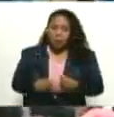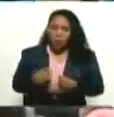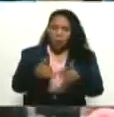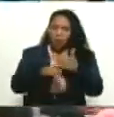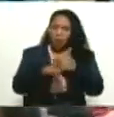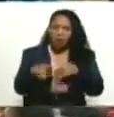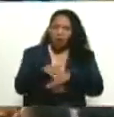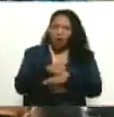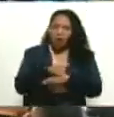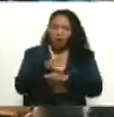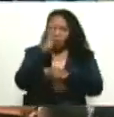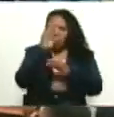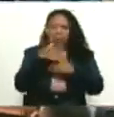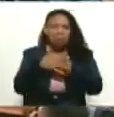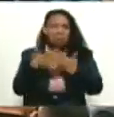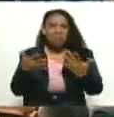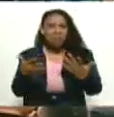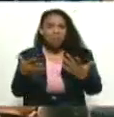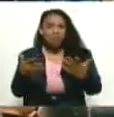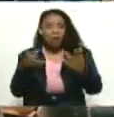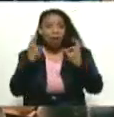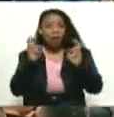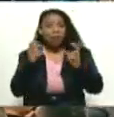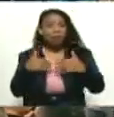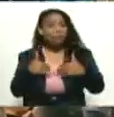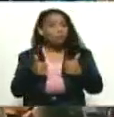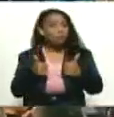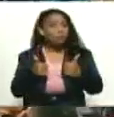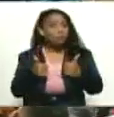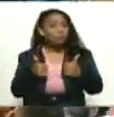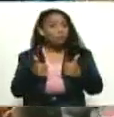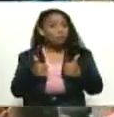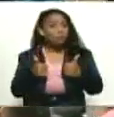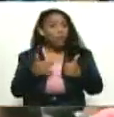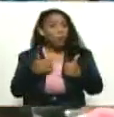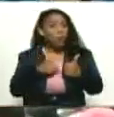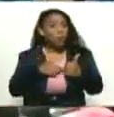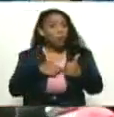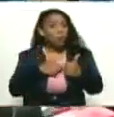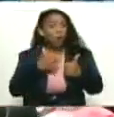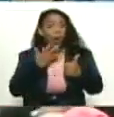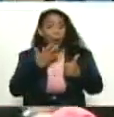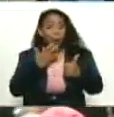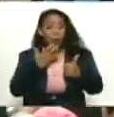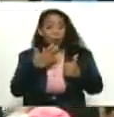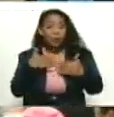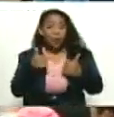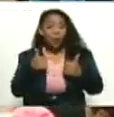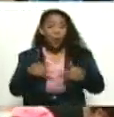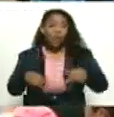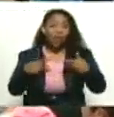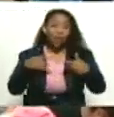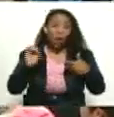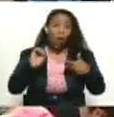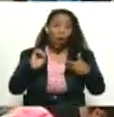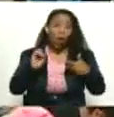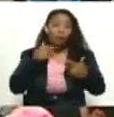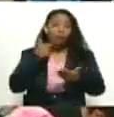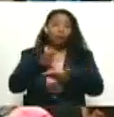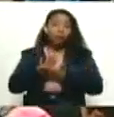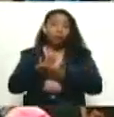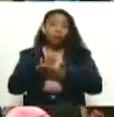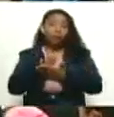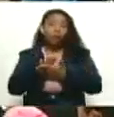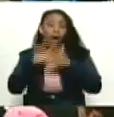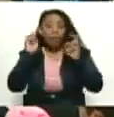calle? Sin duda, el tema de la salud. Nosotros, porque la salud es vida o es muerte, pues. Y los temas de salud